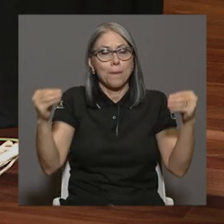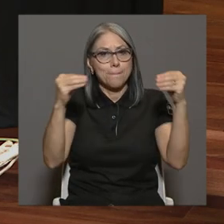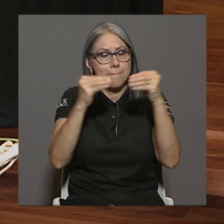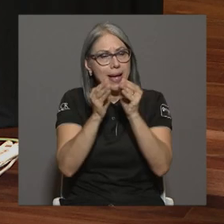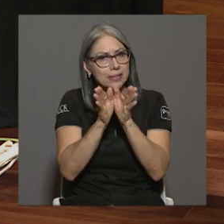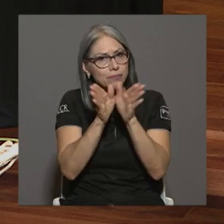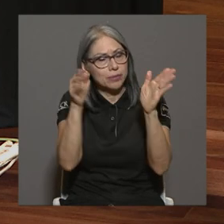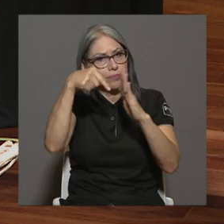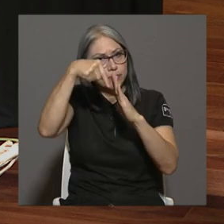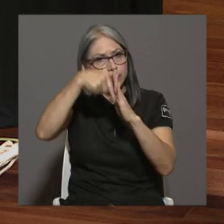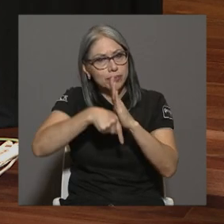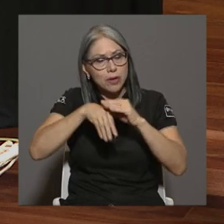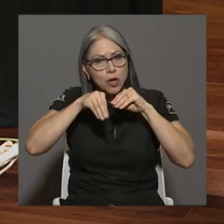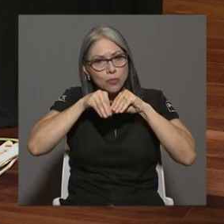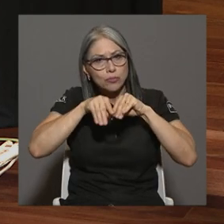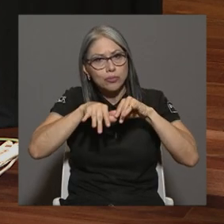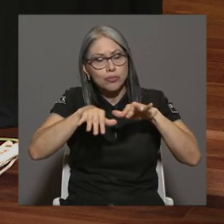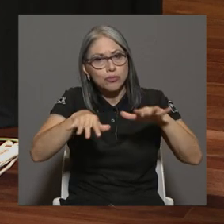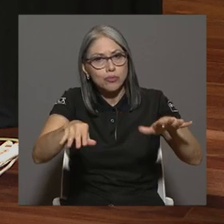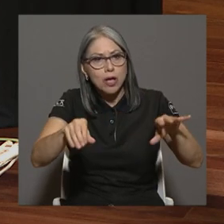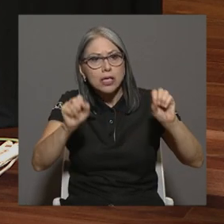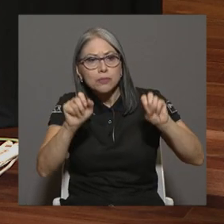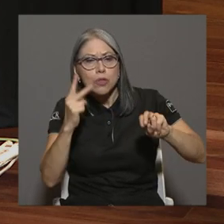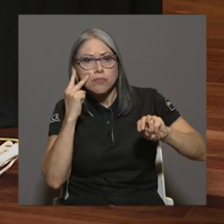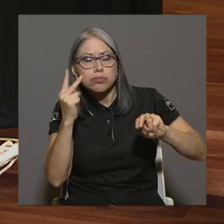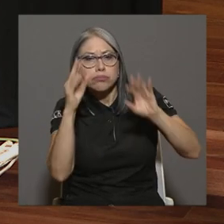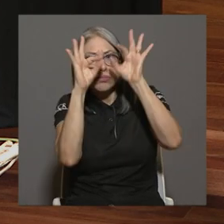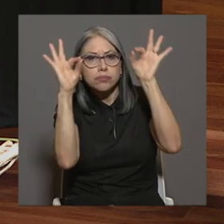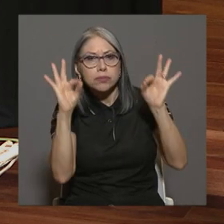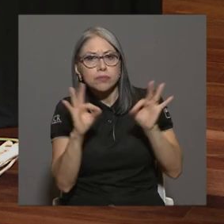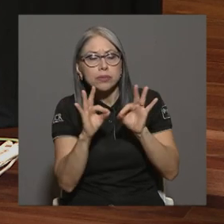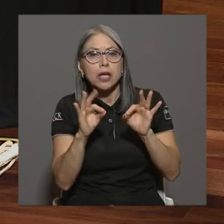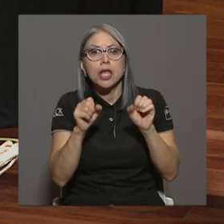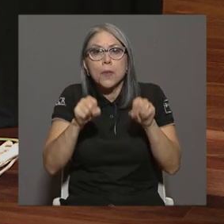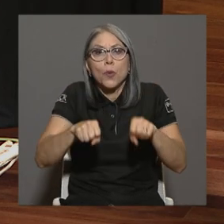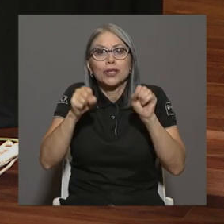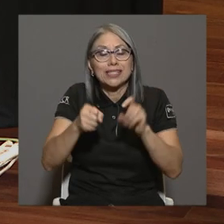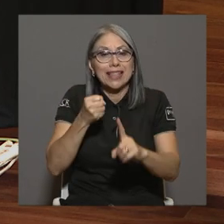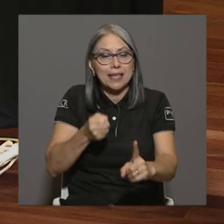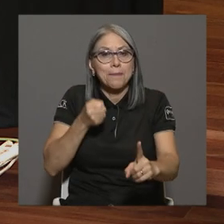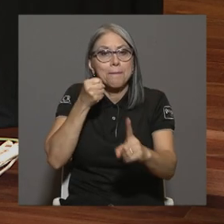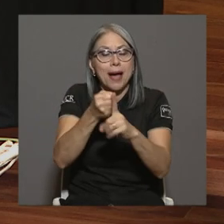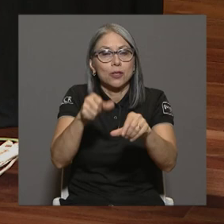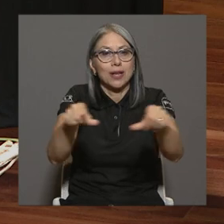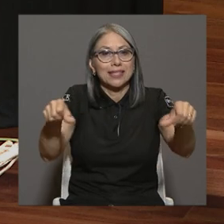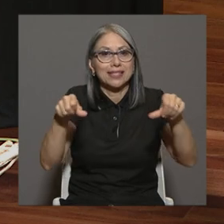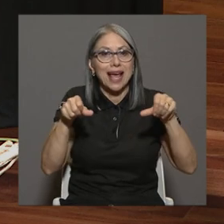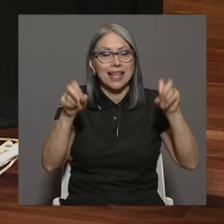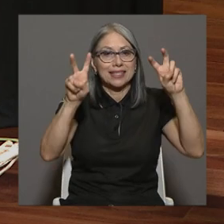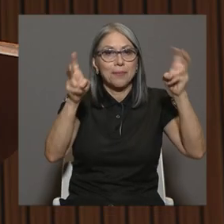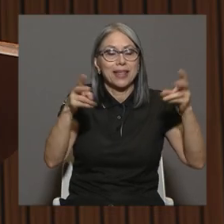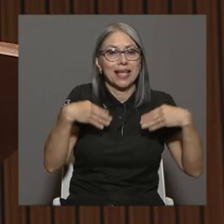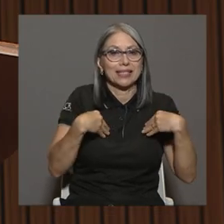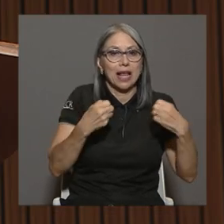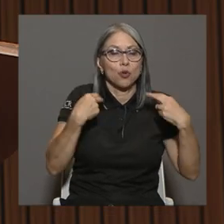amplitud, cobertura, visibilidad y potencial de impacto en las áreas temáticas de salud